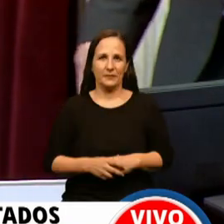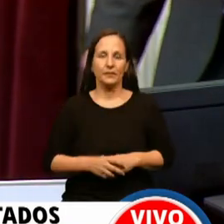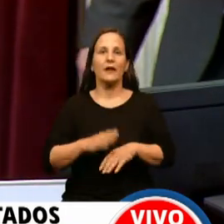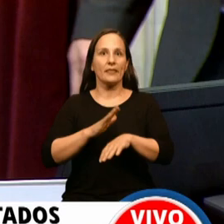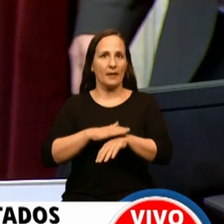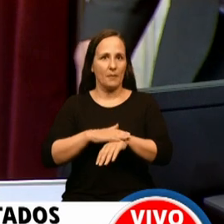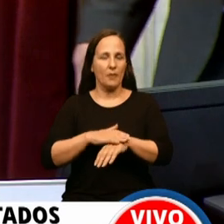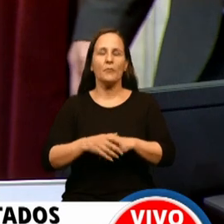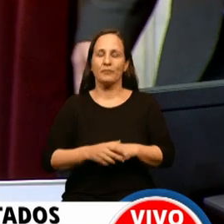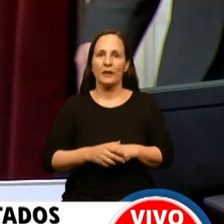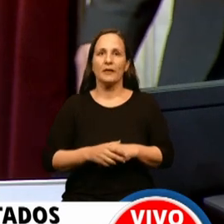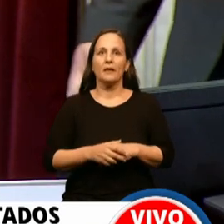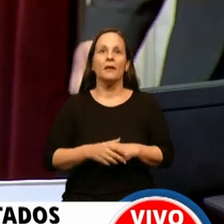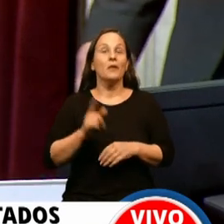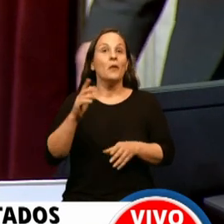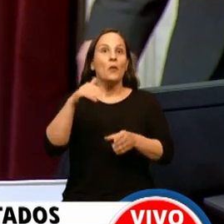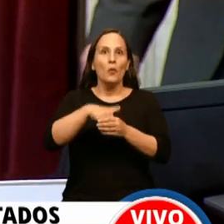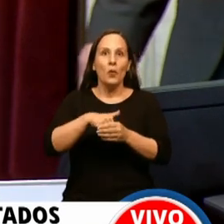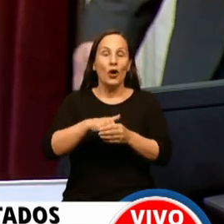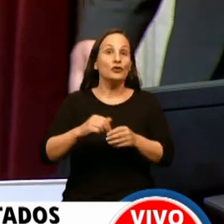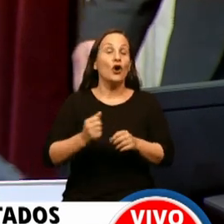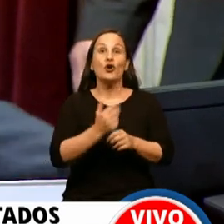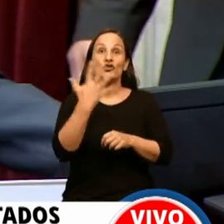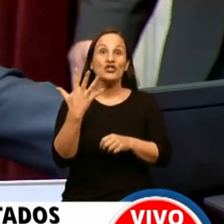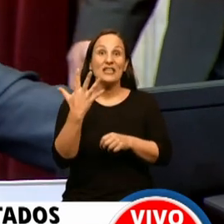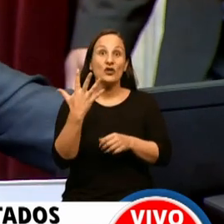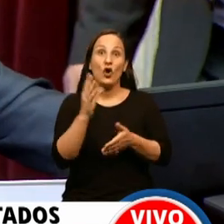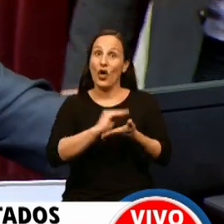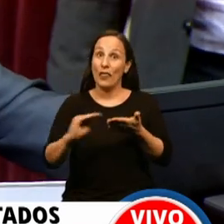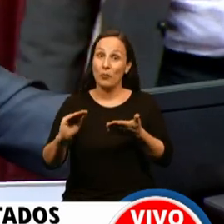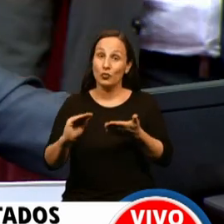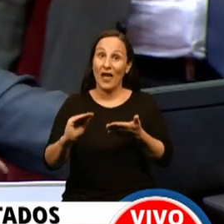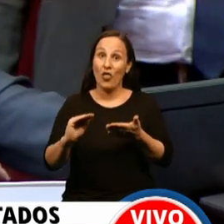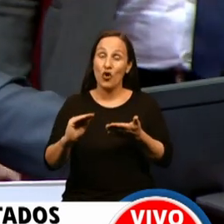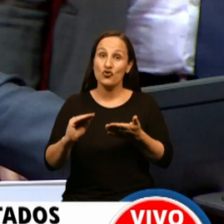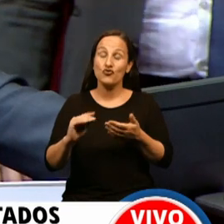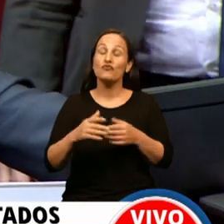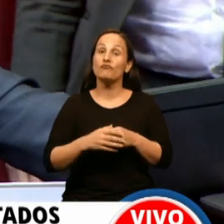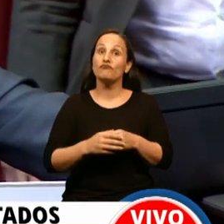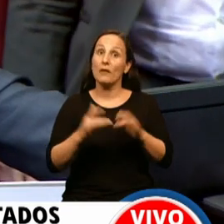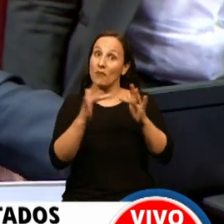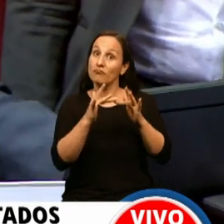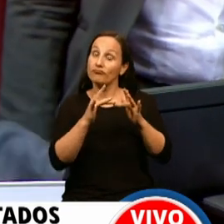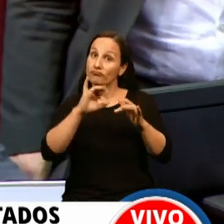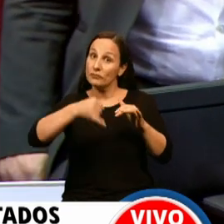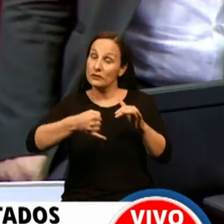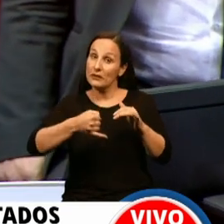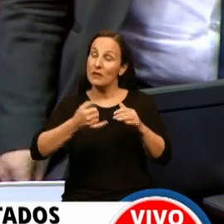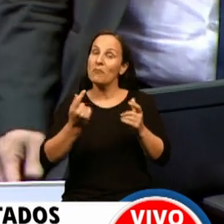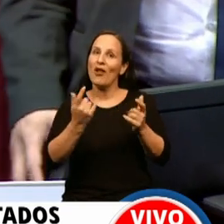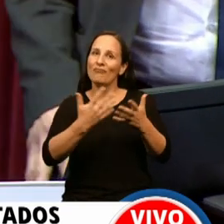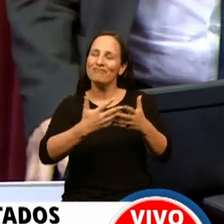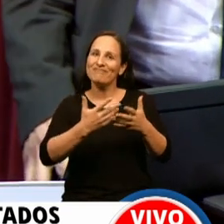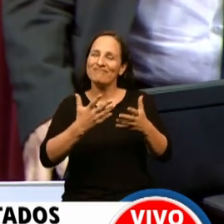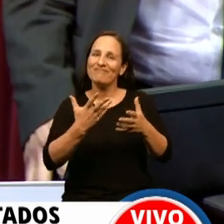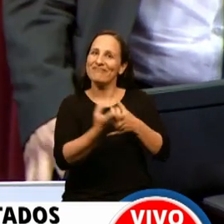le voy a tomar el voto a los cinco diputados que están logrados y el sistema